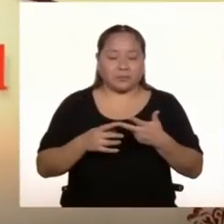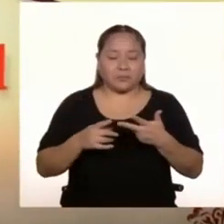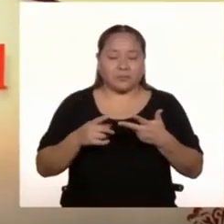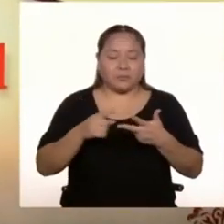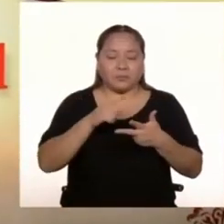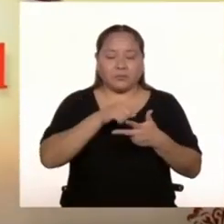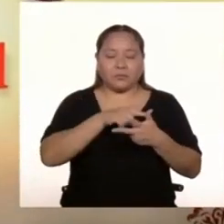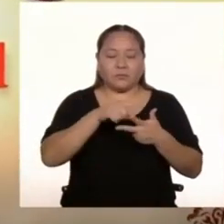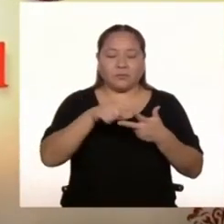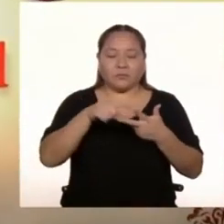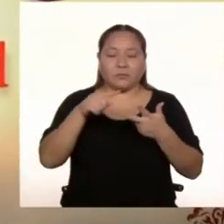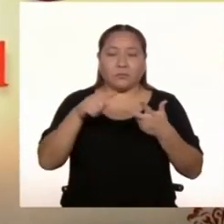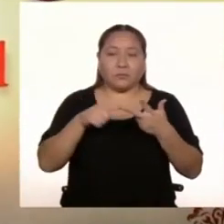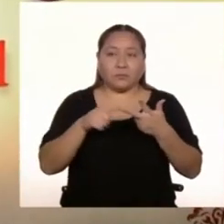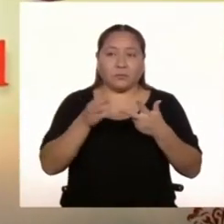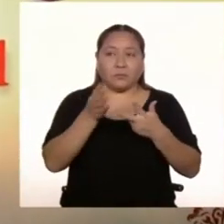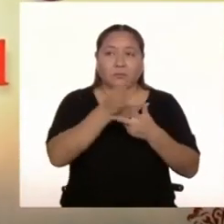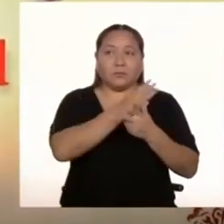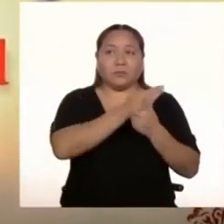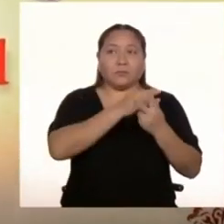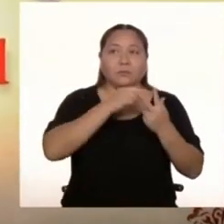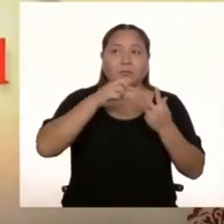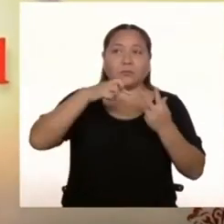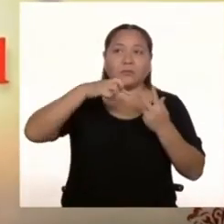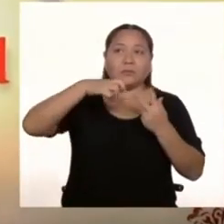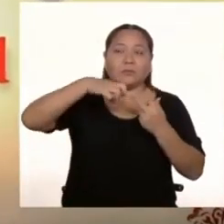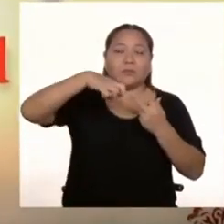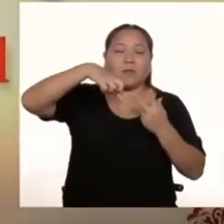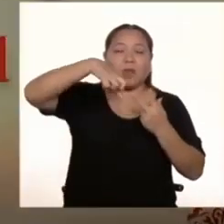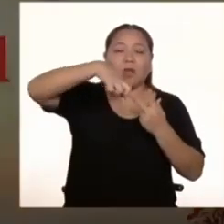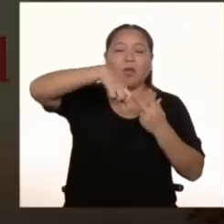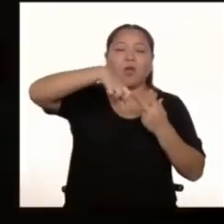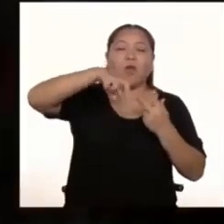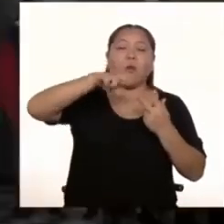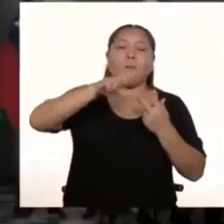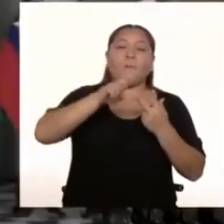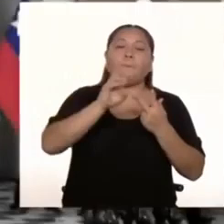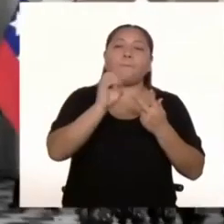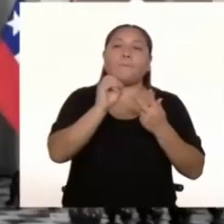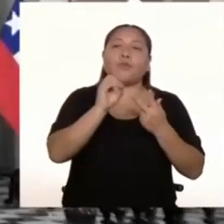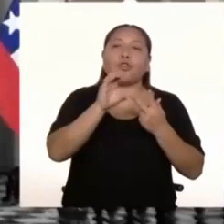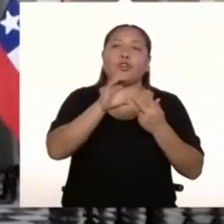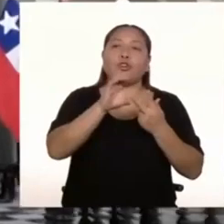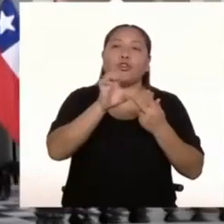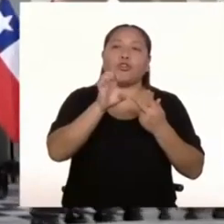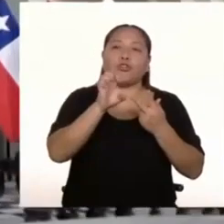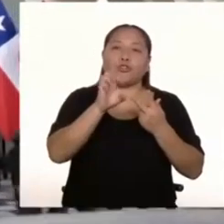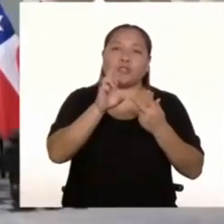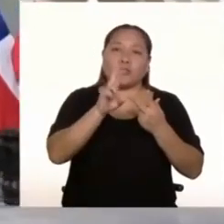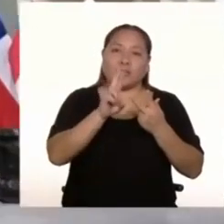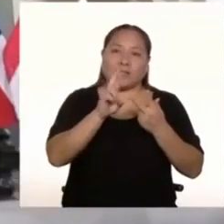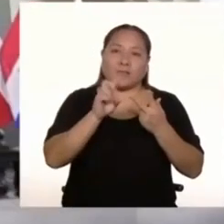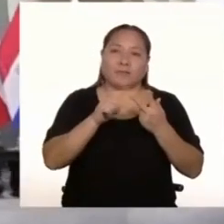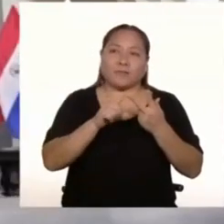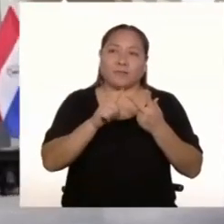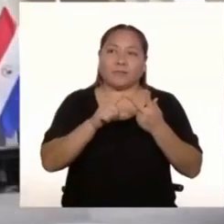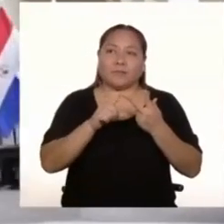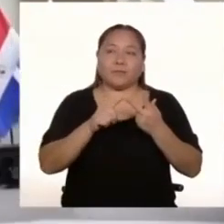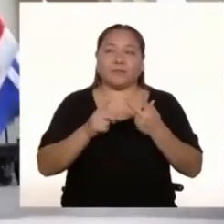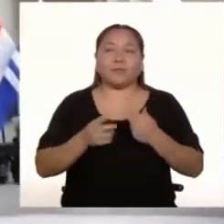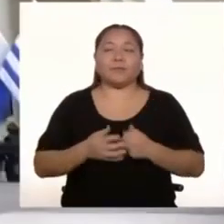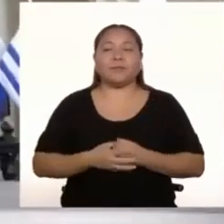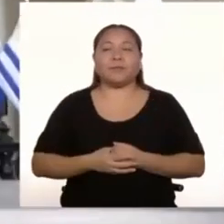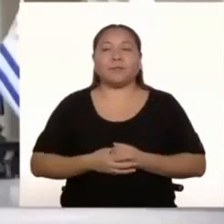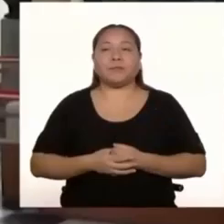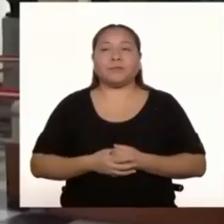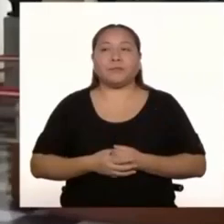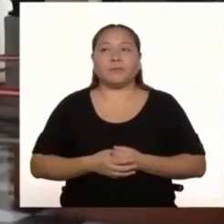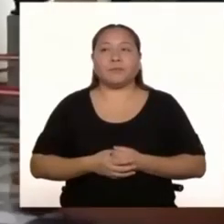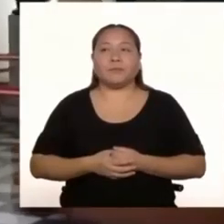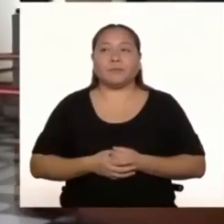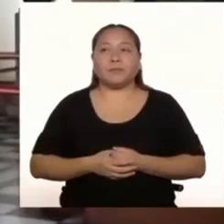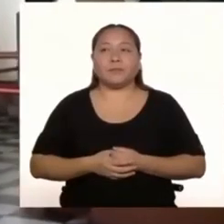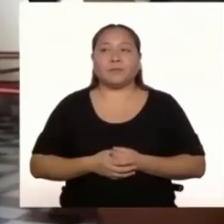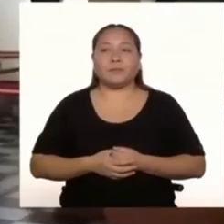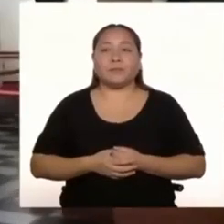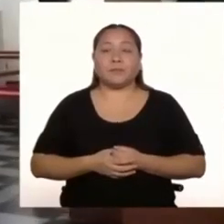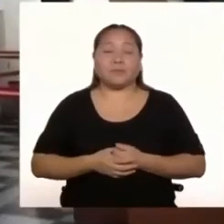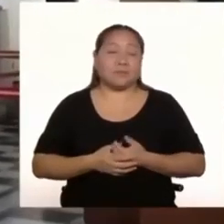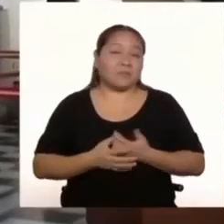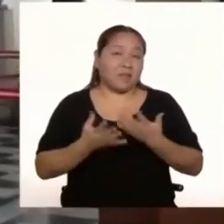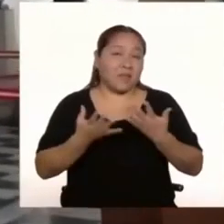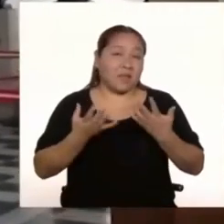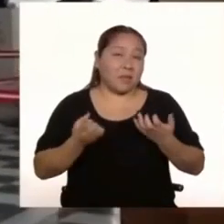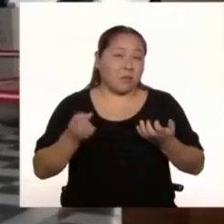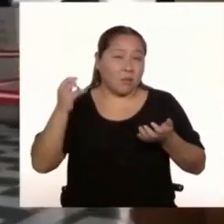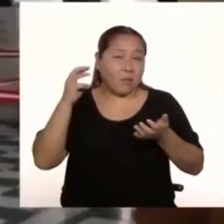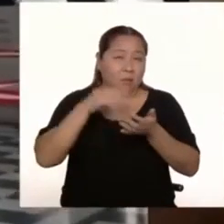Si bien la definición de prócer es muy vasta y por eso en el Panteón encontramos una gama muy amplia, si queremos